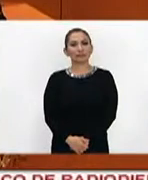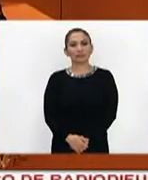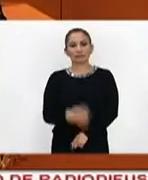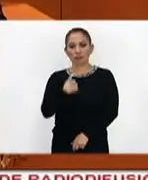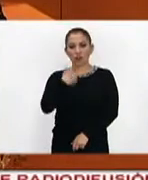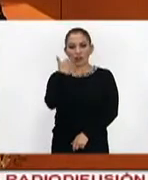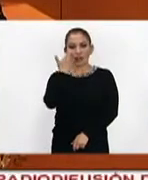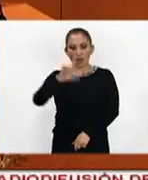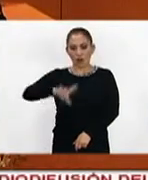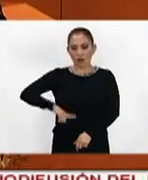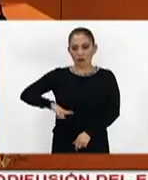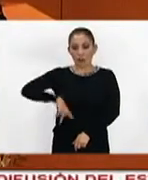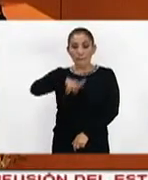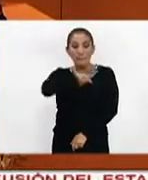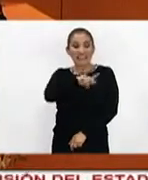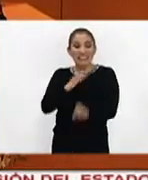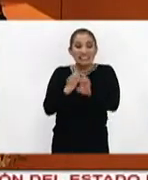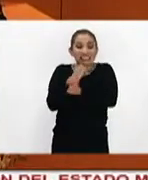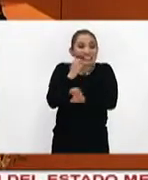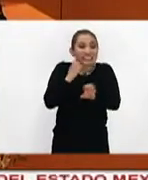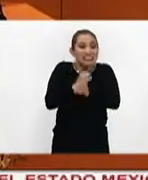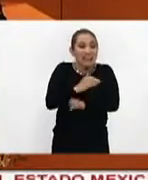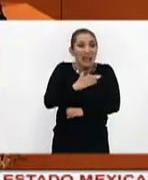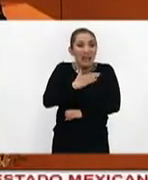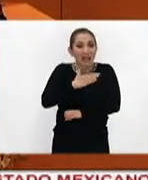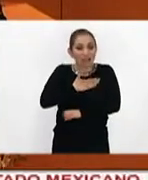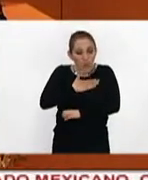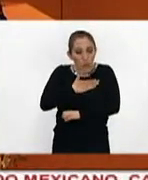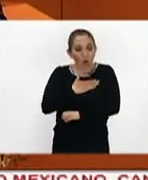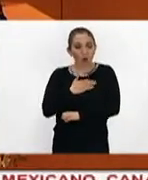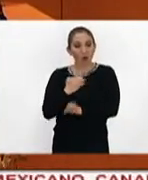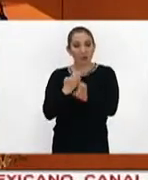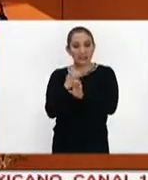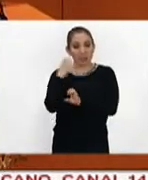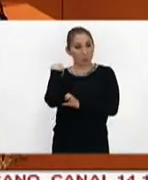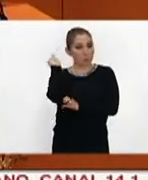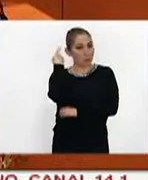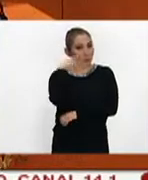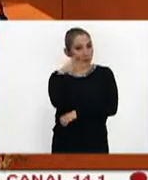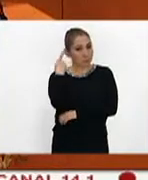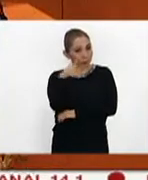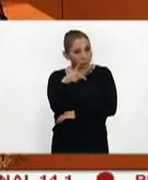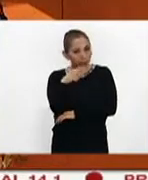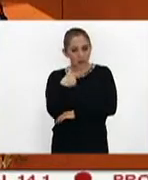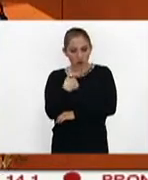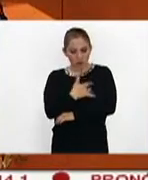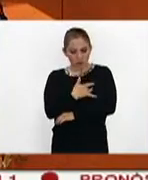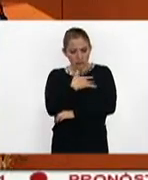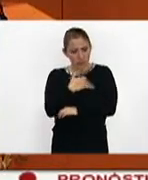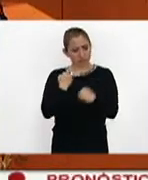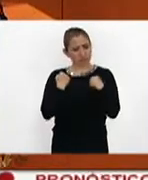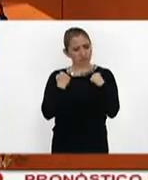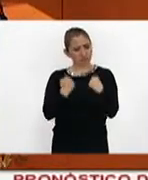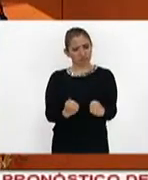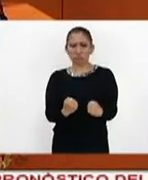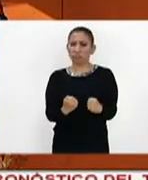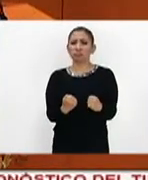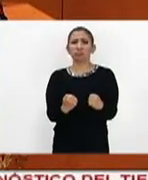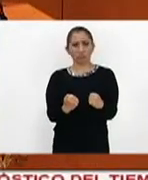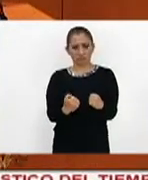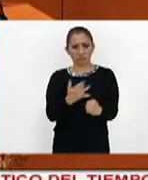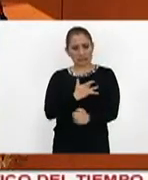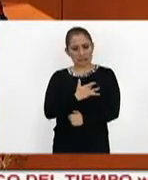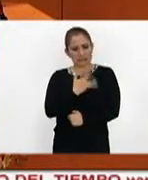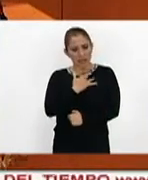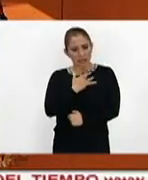Quiero gobernar mi estado, el estado de Puebla. Me siento fuerte,